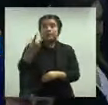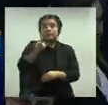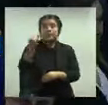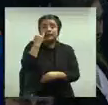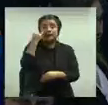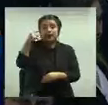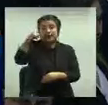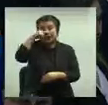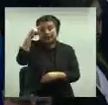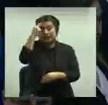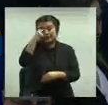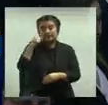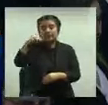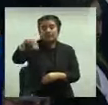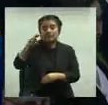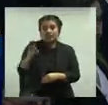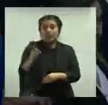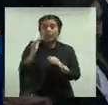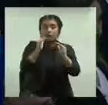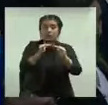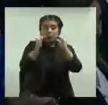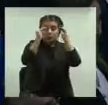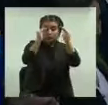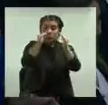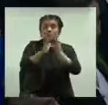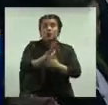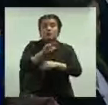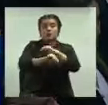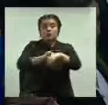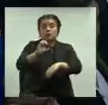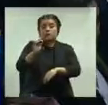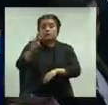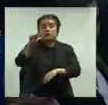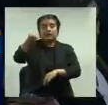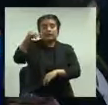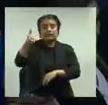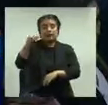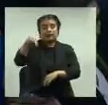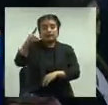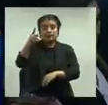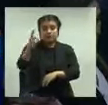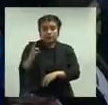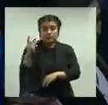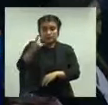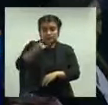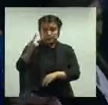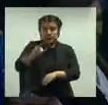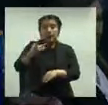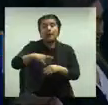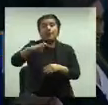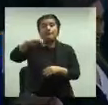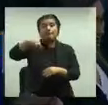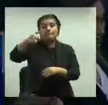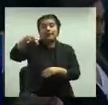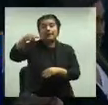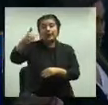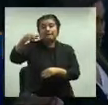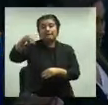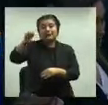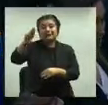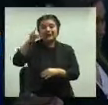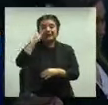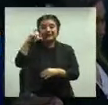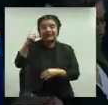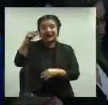Istmo, Doctor Enrique Fernando Sánchez Ucera, Universidad Panamericana,